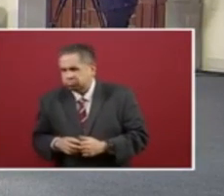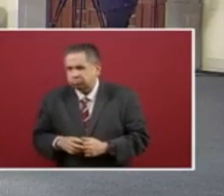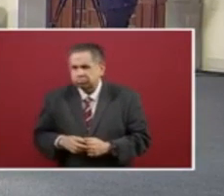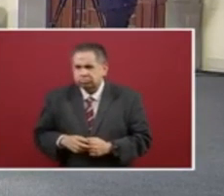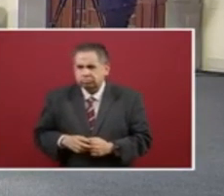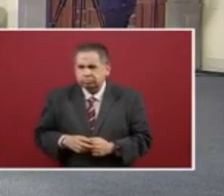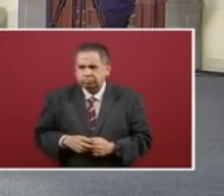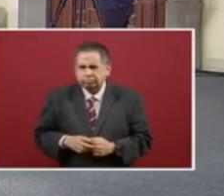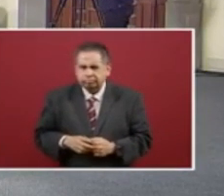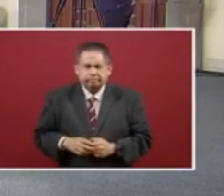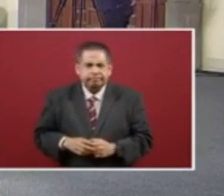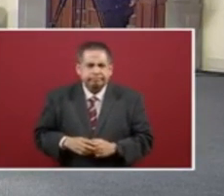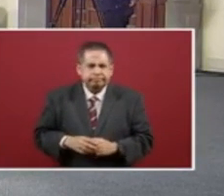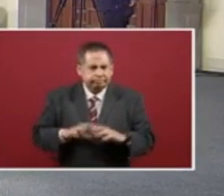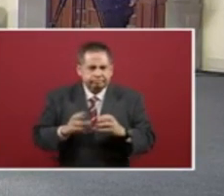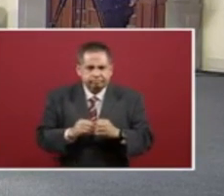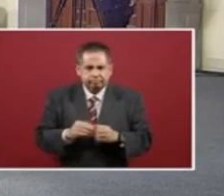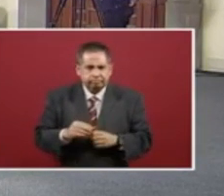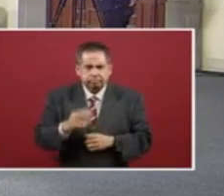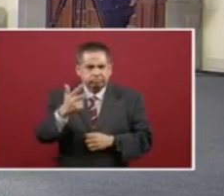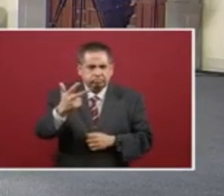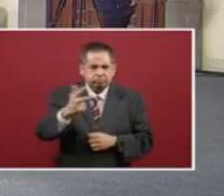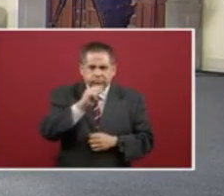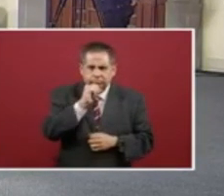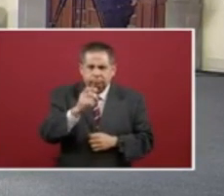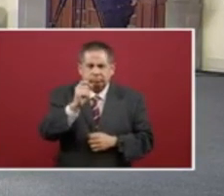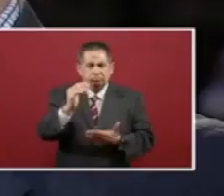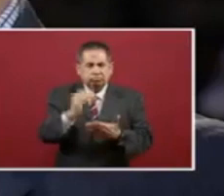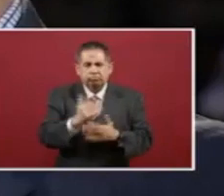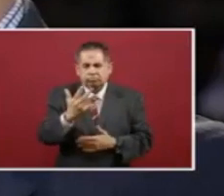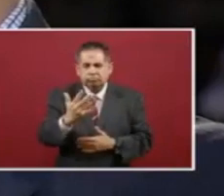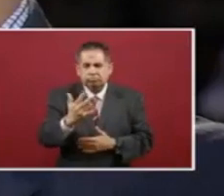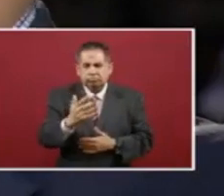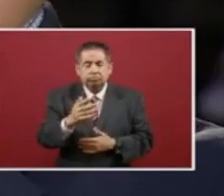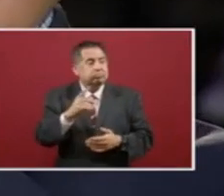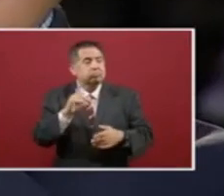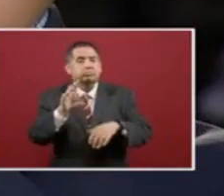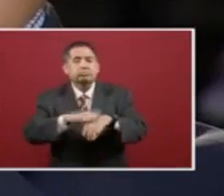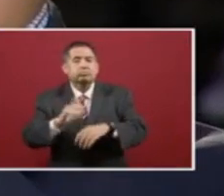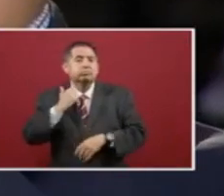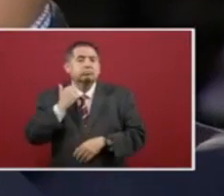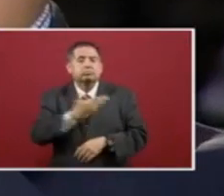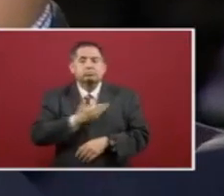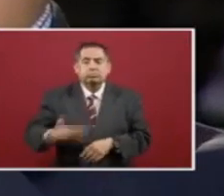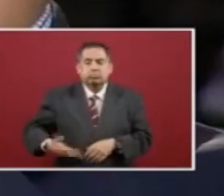Cinco en total. Ya no son 8. ¿Y para Felipe Calderón?